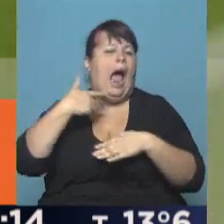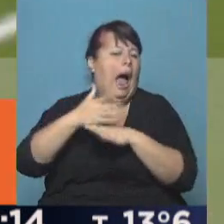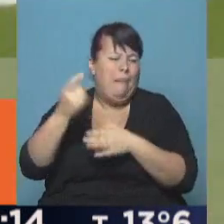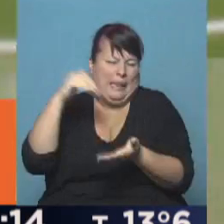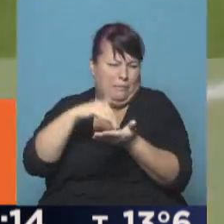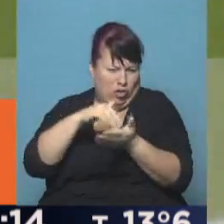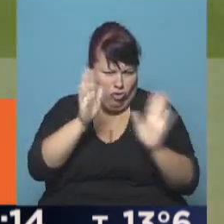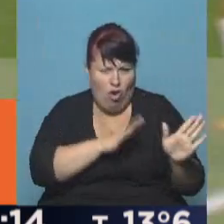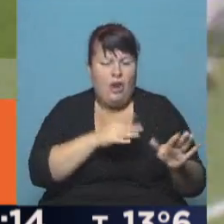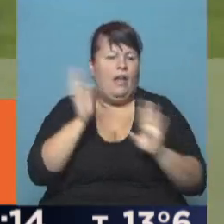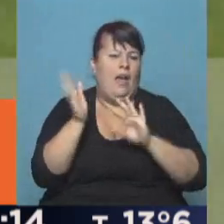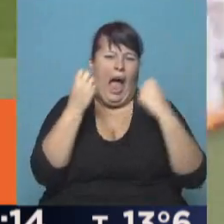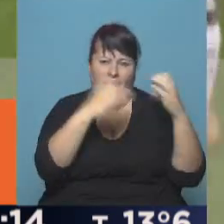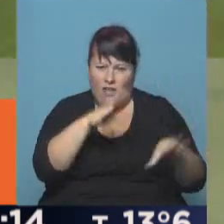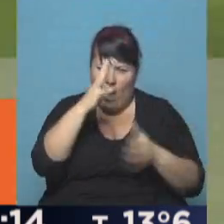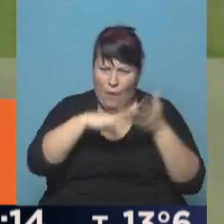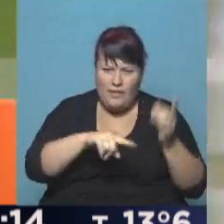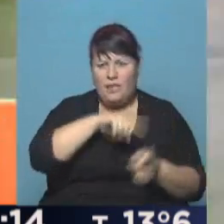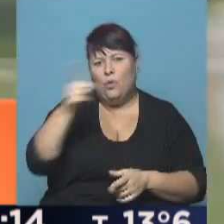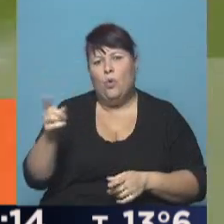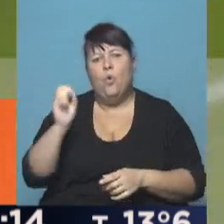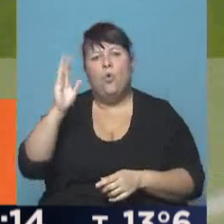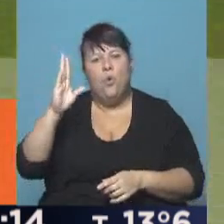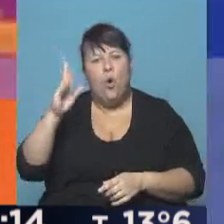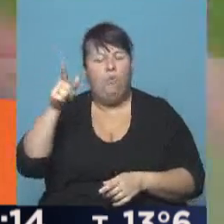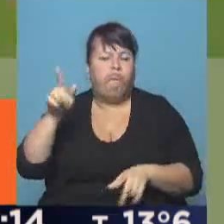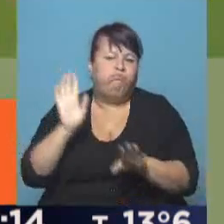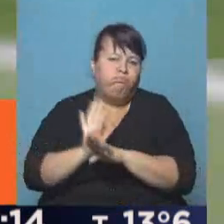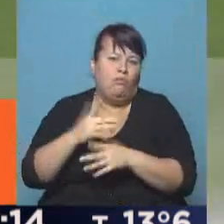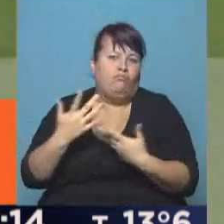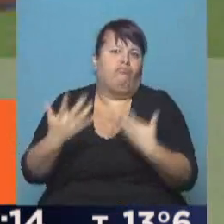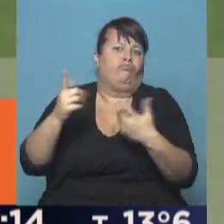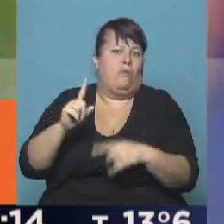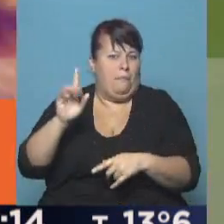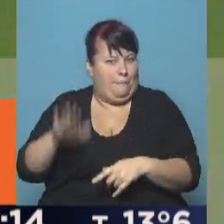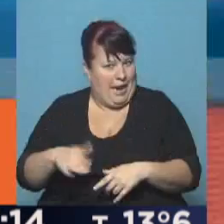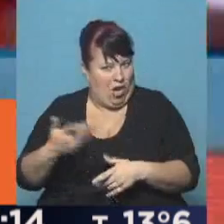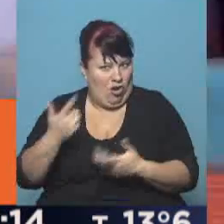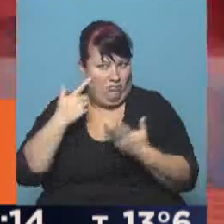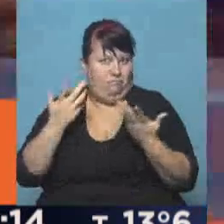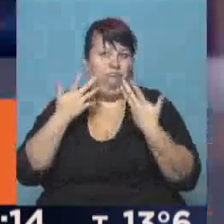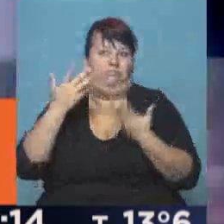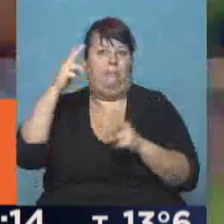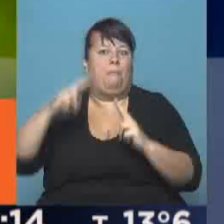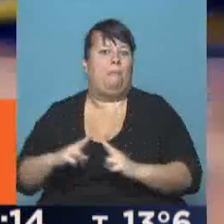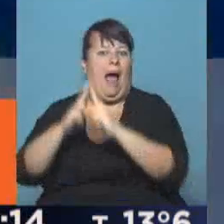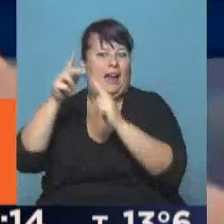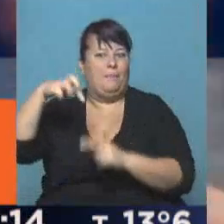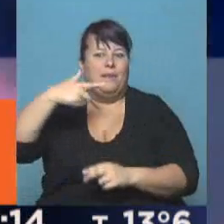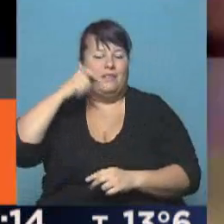millones, dejando al Barcelona y yendo a un club quizá de no tantas expectativas como el Paris